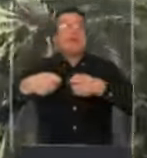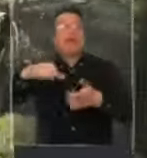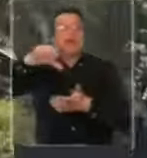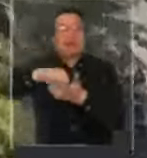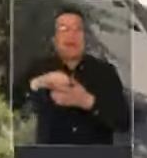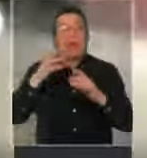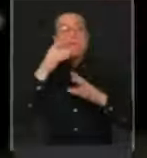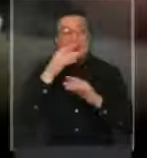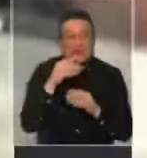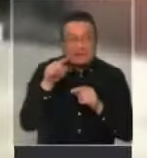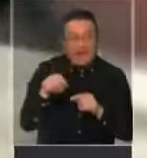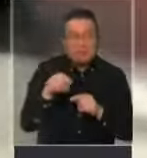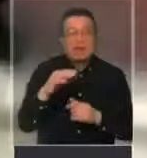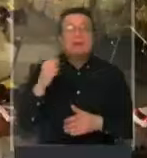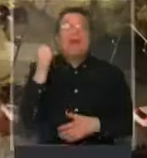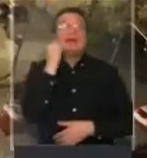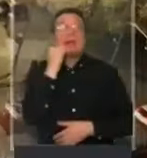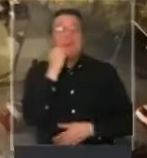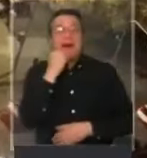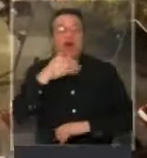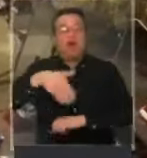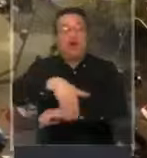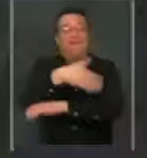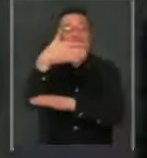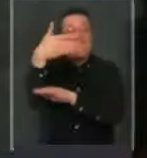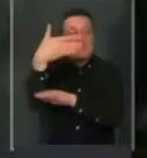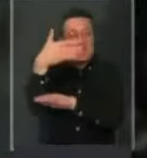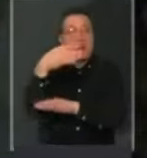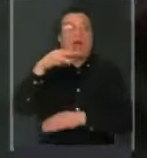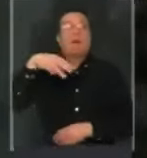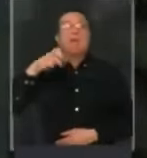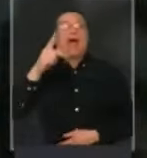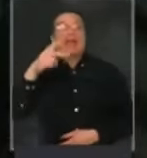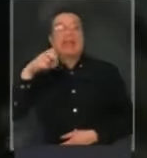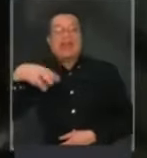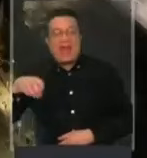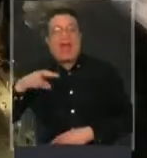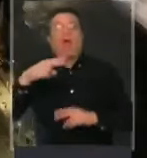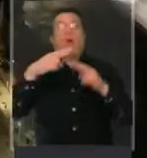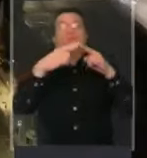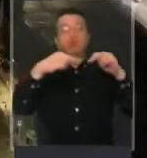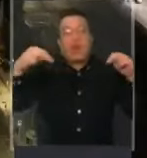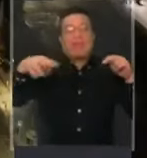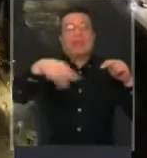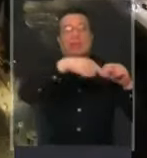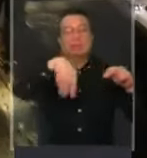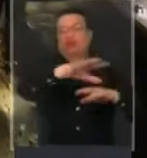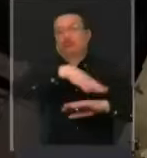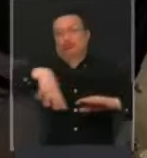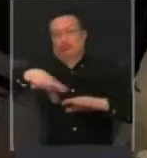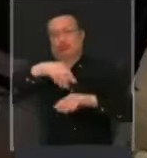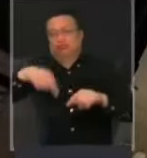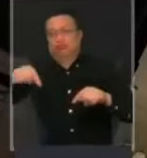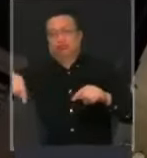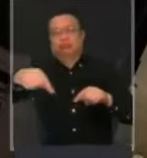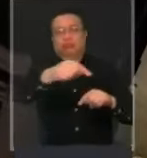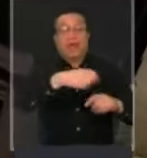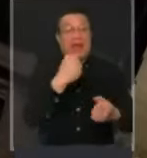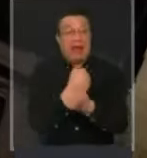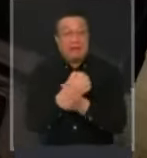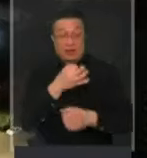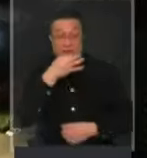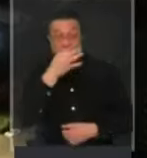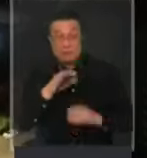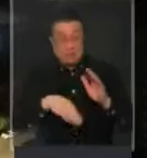de Armas, el Eje San Pablo, Bandera, General Mackenna y el Paseo Puente, entre otros. Aquí, según cifras de Carabineros, los delitos de